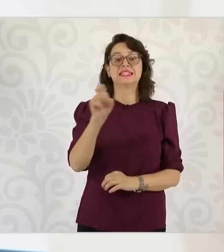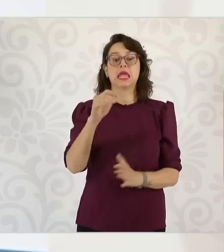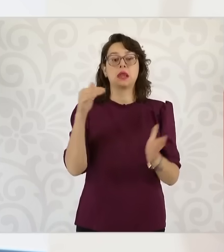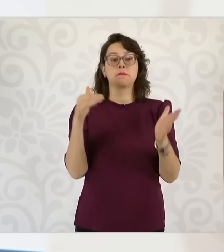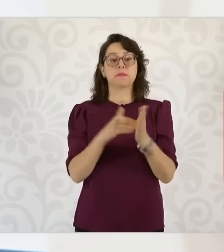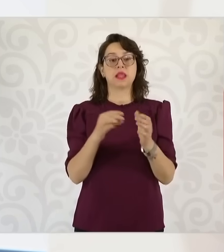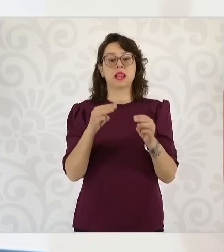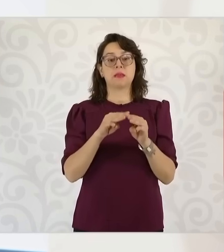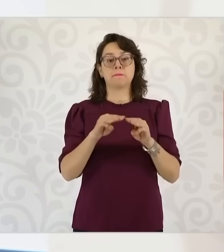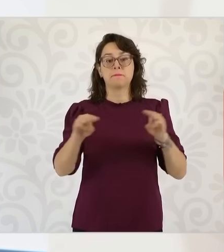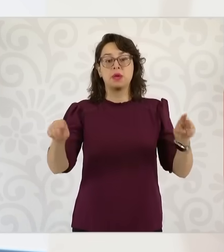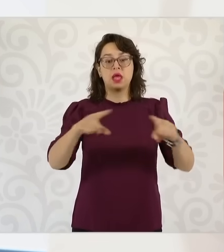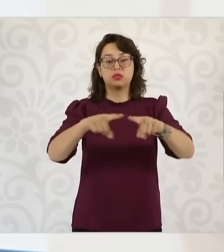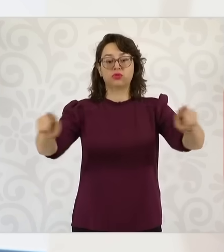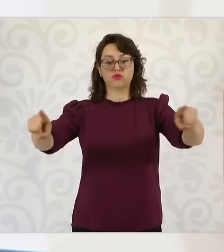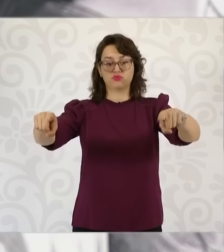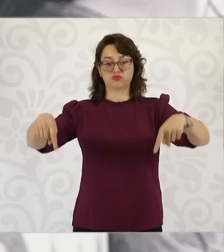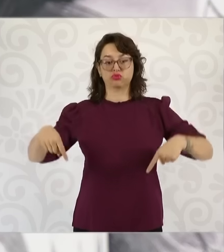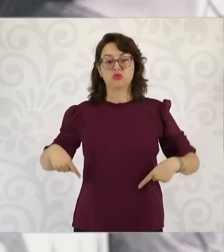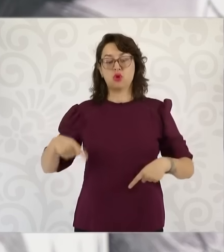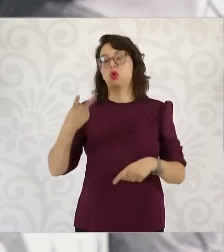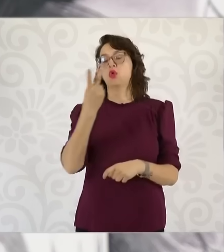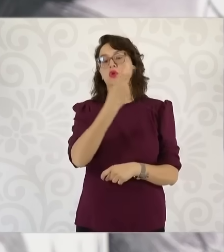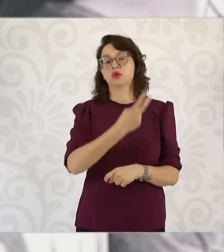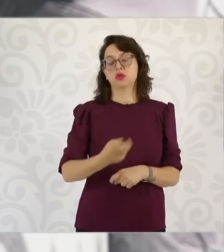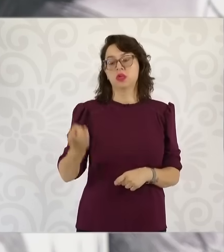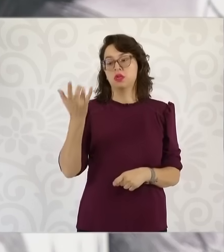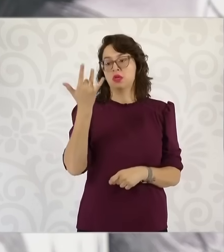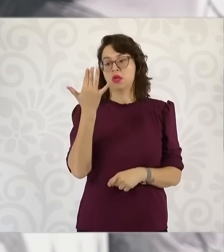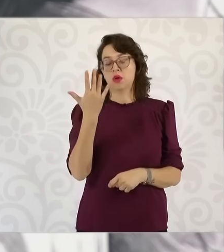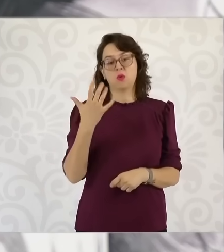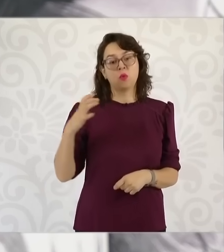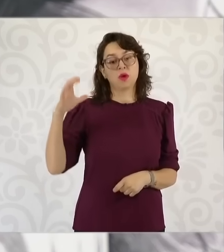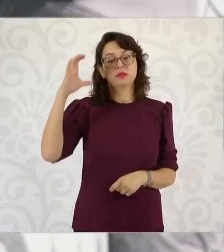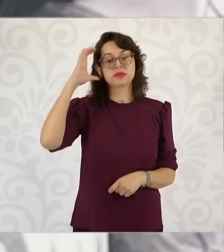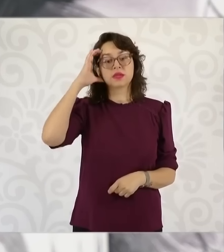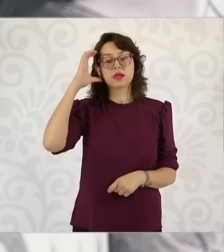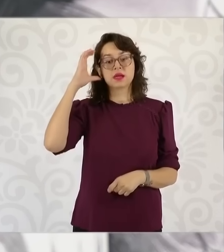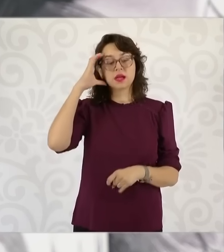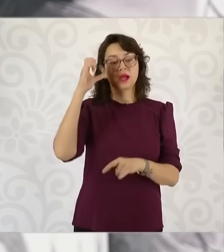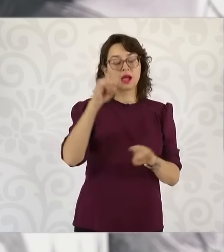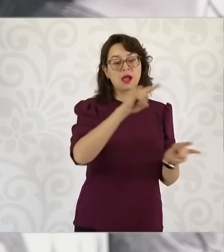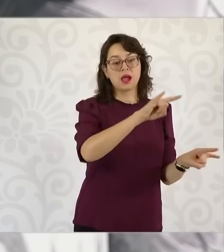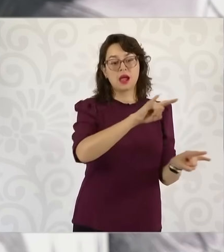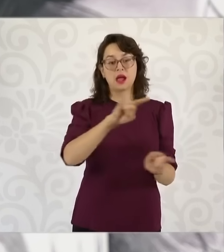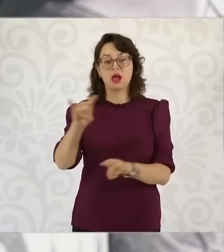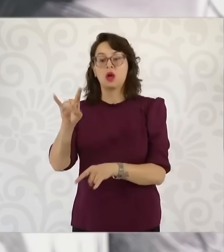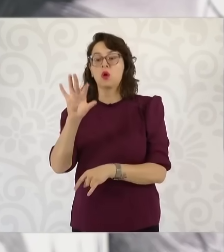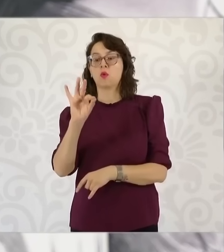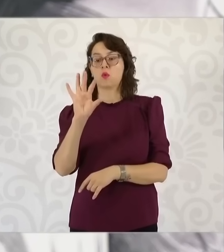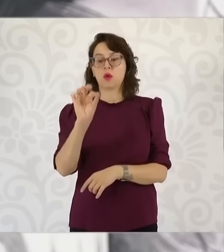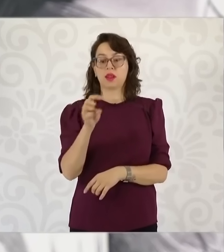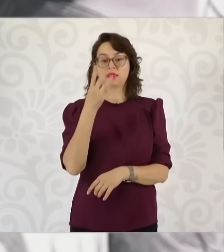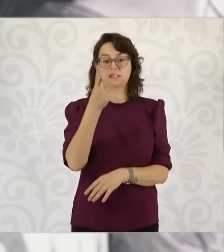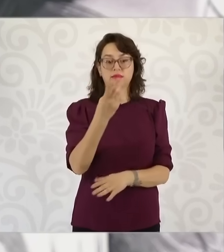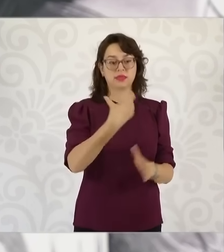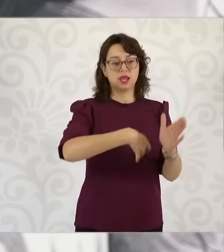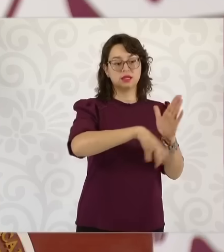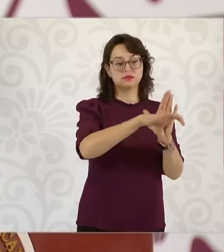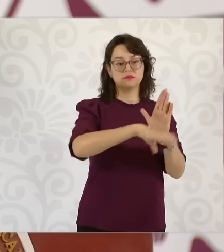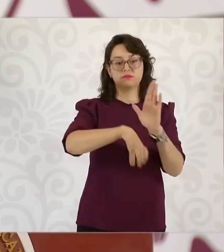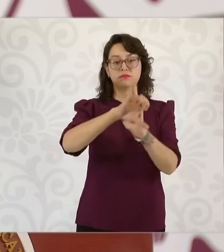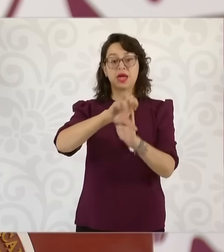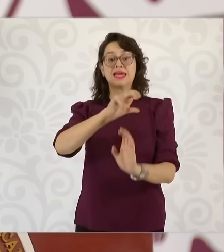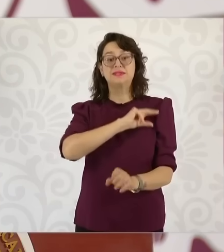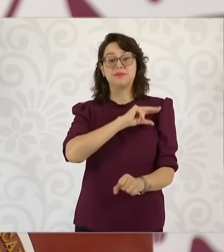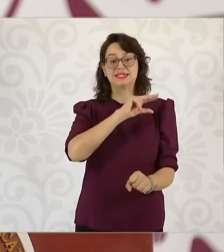metros cuadrados, contará con 250 camas sensibles, tendrá 43 consultorios de